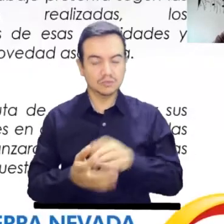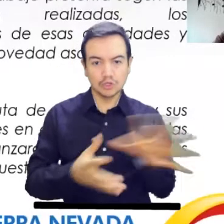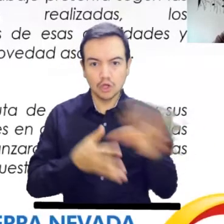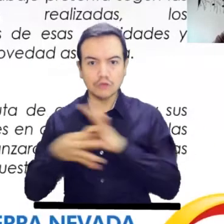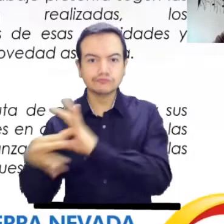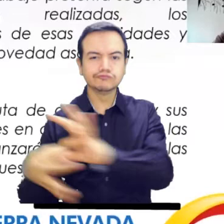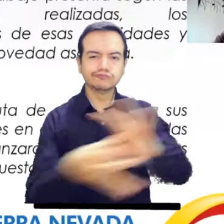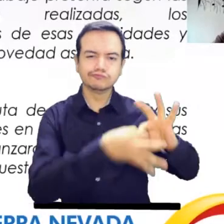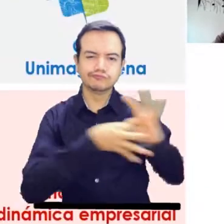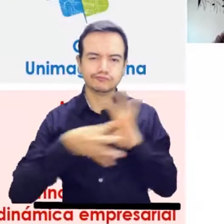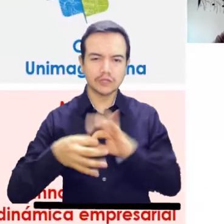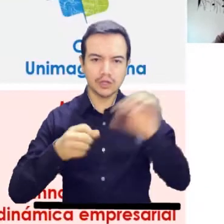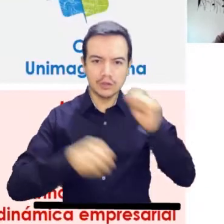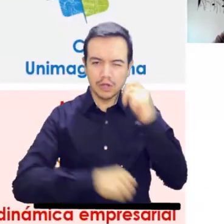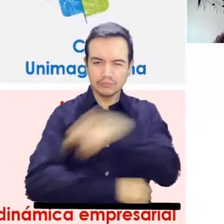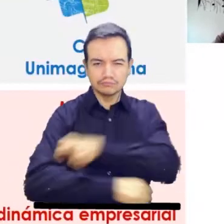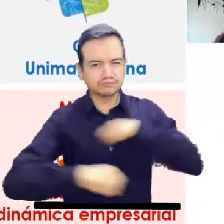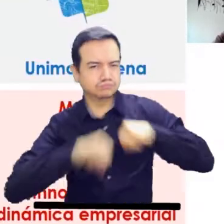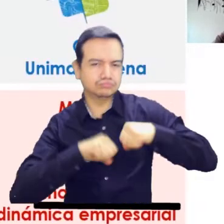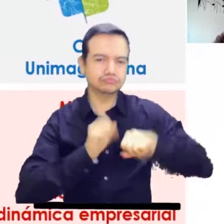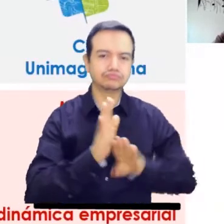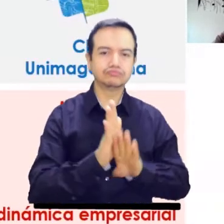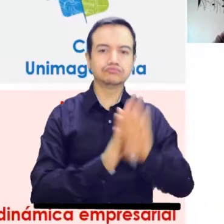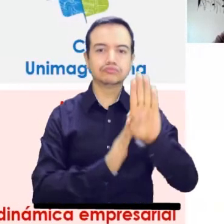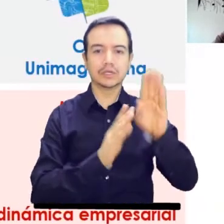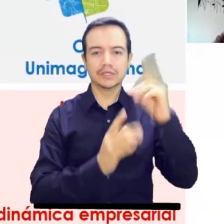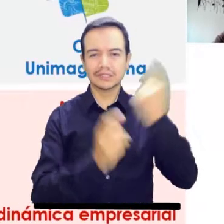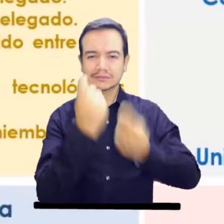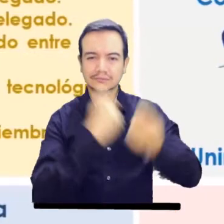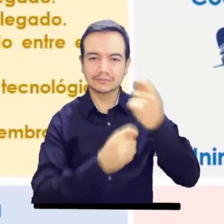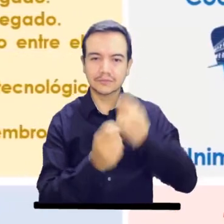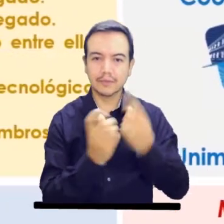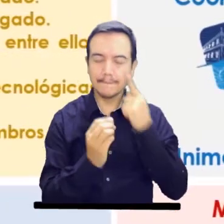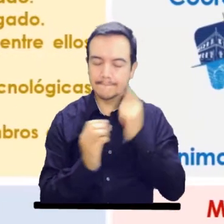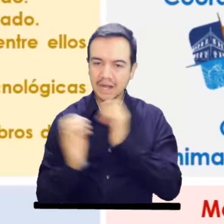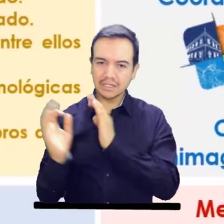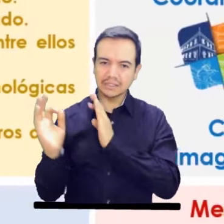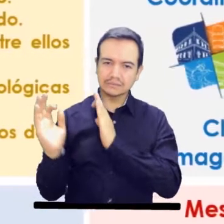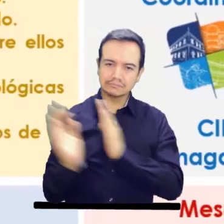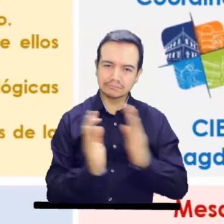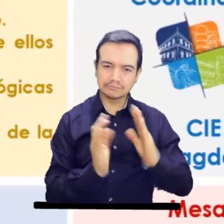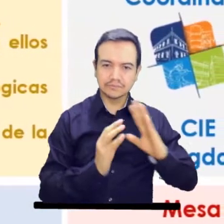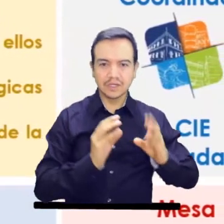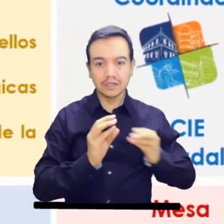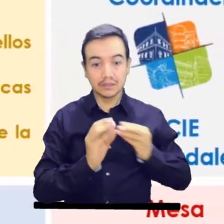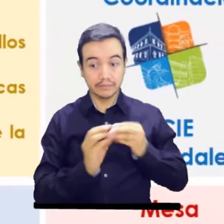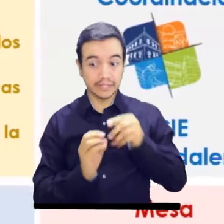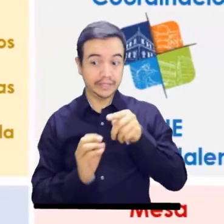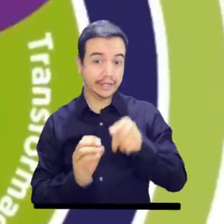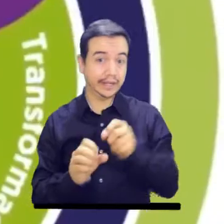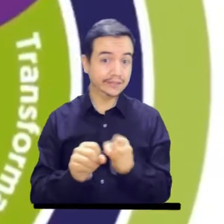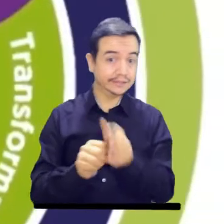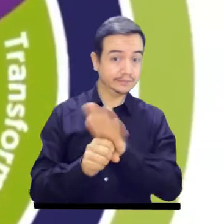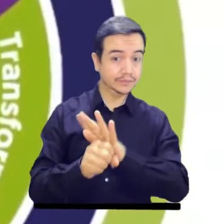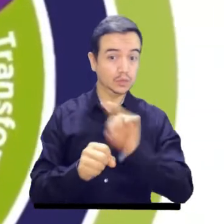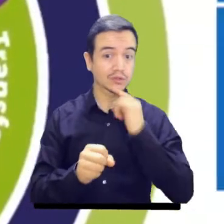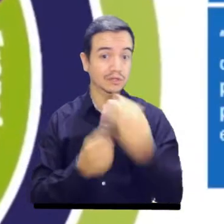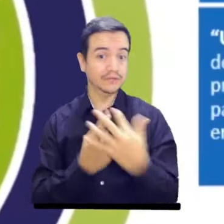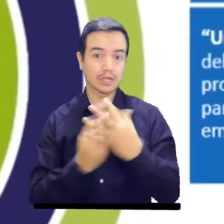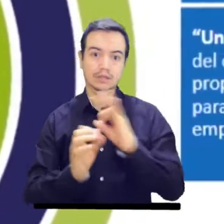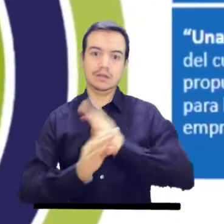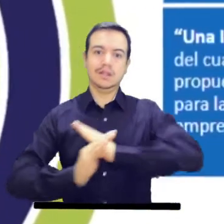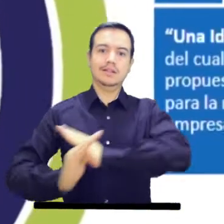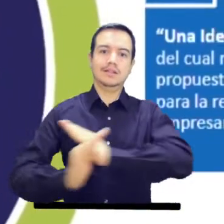poder reactivar la economía de una manera organizada planear y ante todo que evitemos la propagación de este